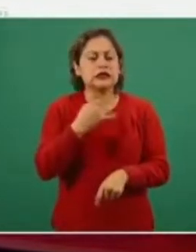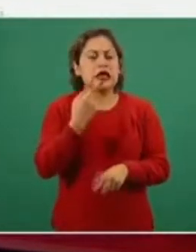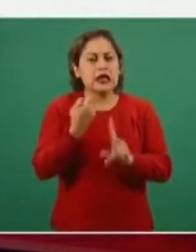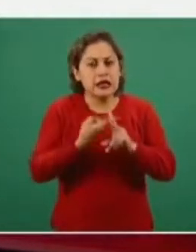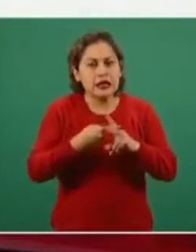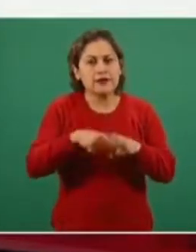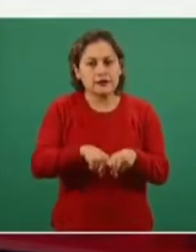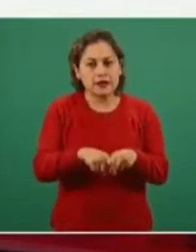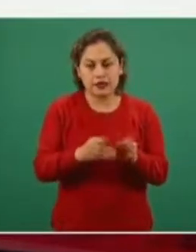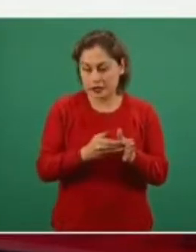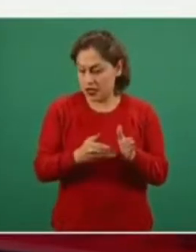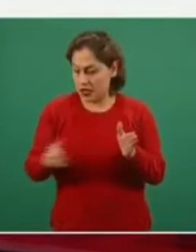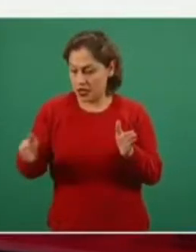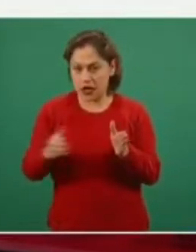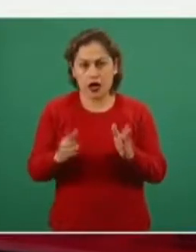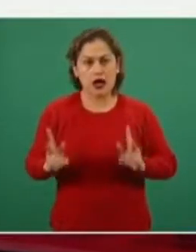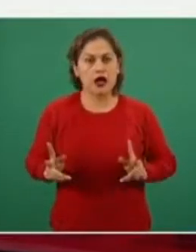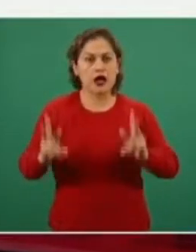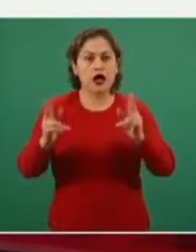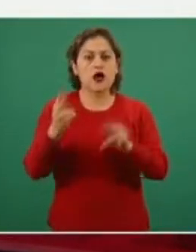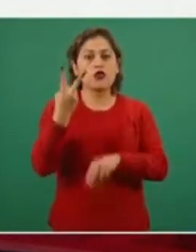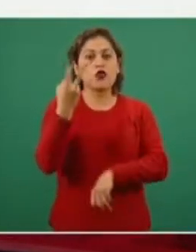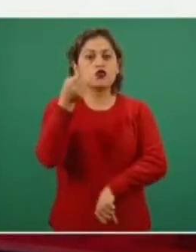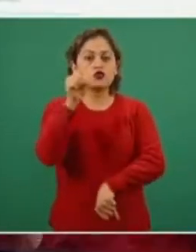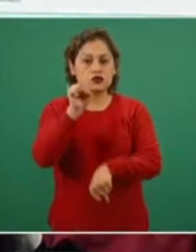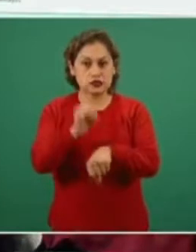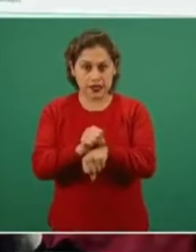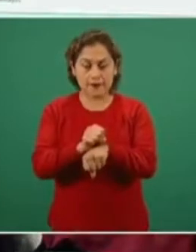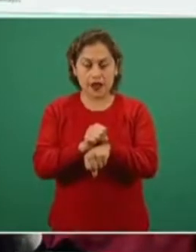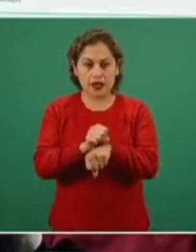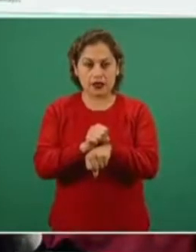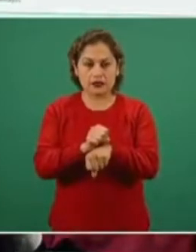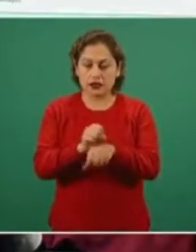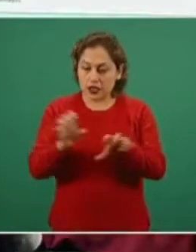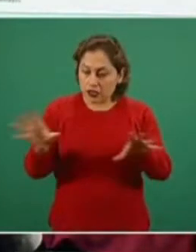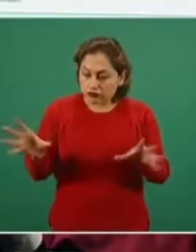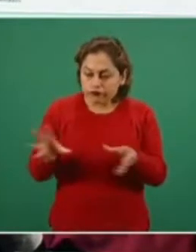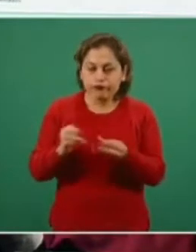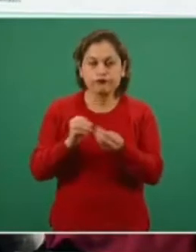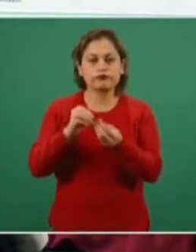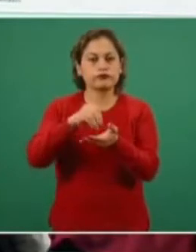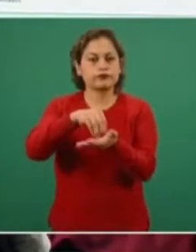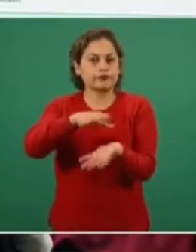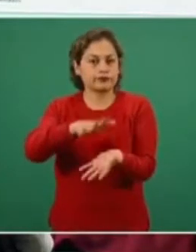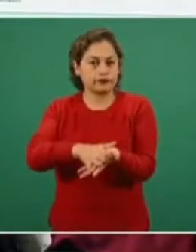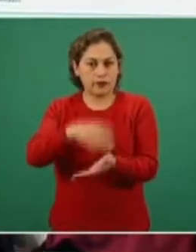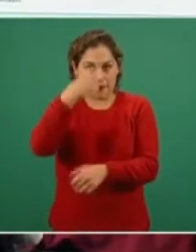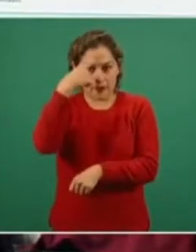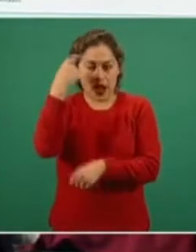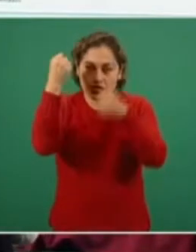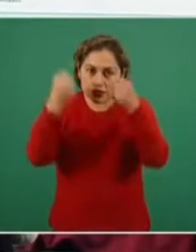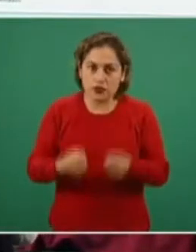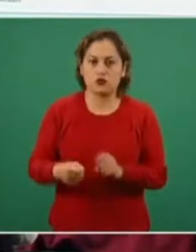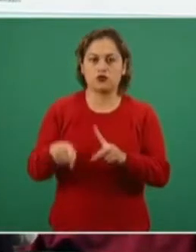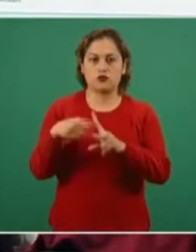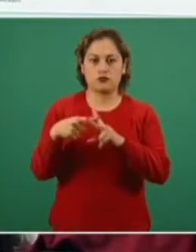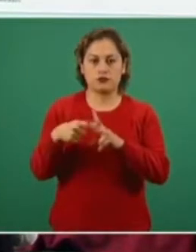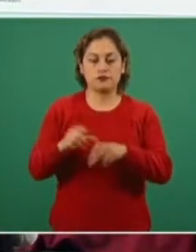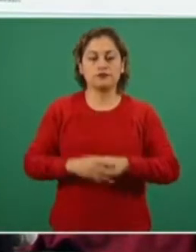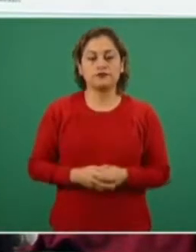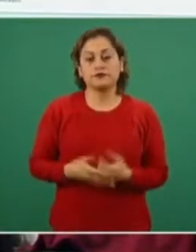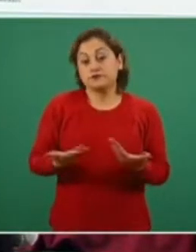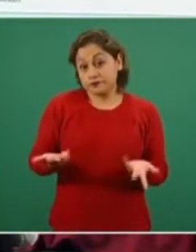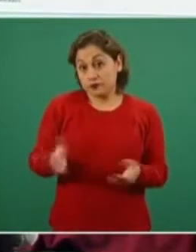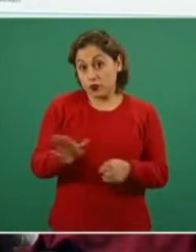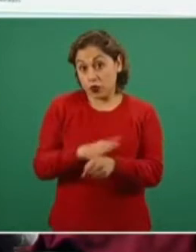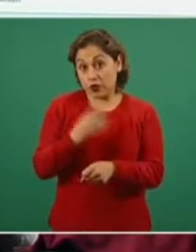permite asegurar la estabilidad de los datos. Entonces, el domingo se abrió una nueva